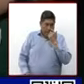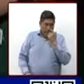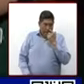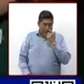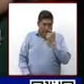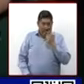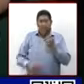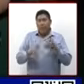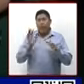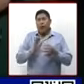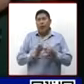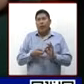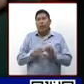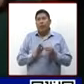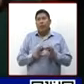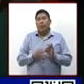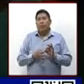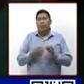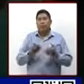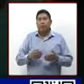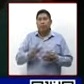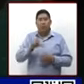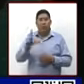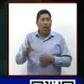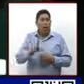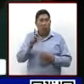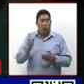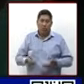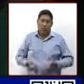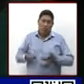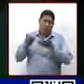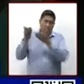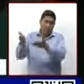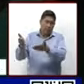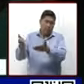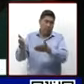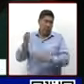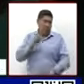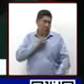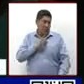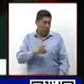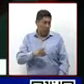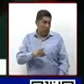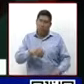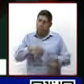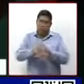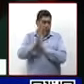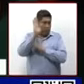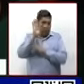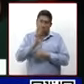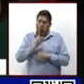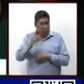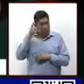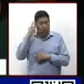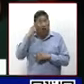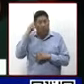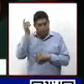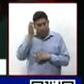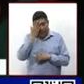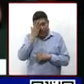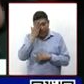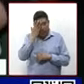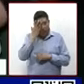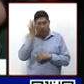Una vez corregido, el lunes se va a presentar, entonces estamos seguros de que va a dar curso ya a